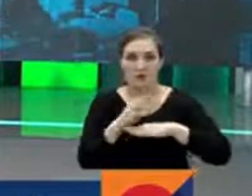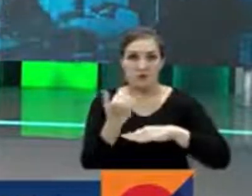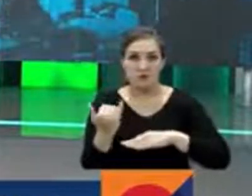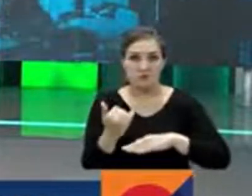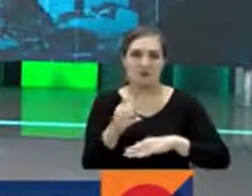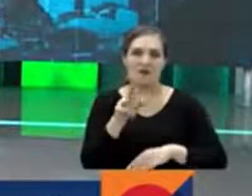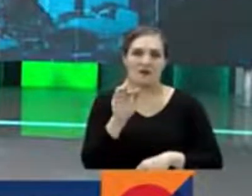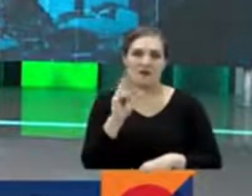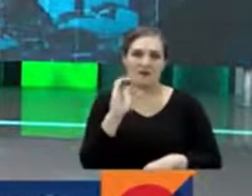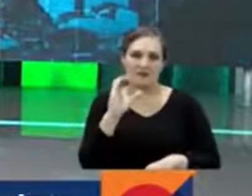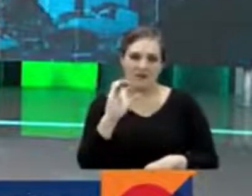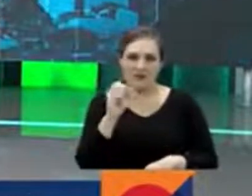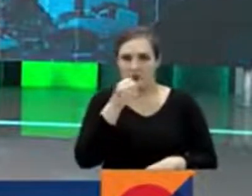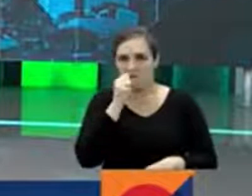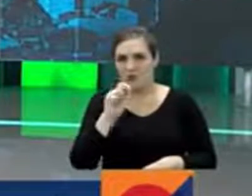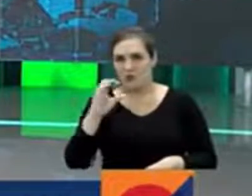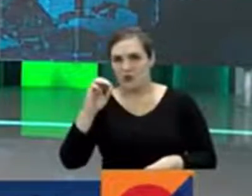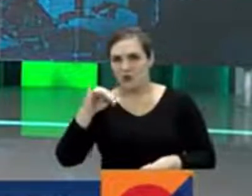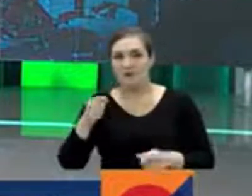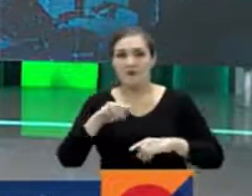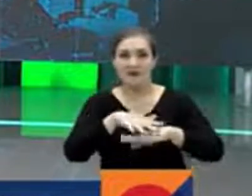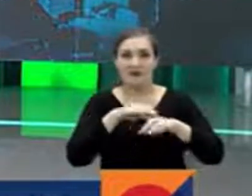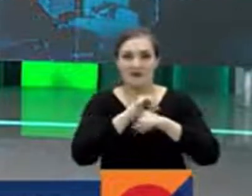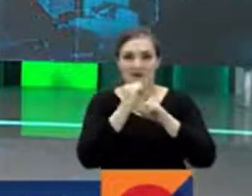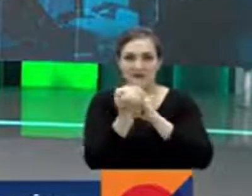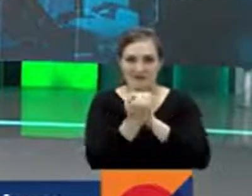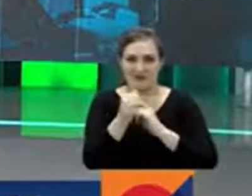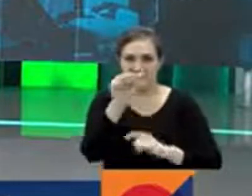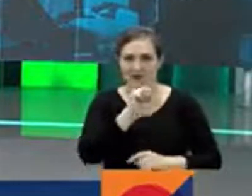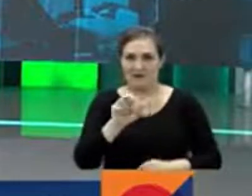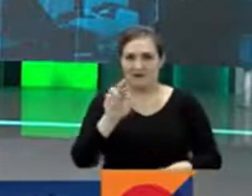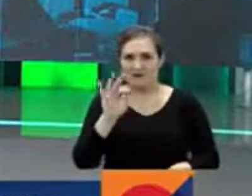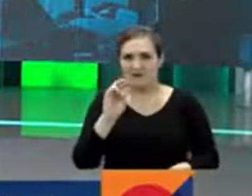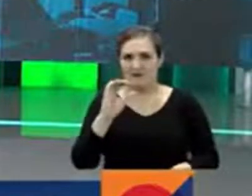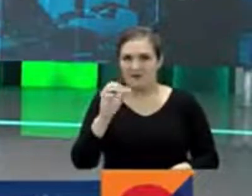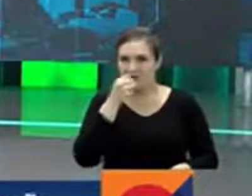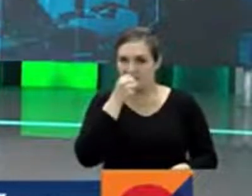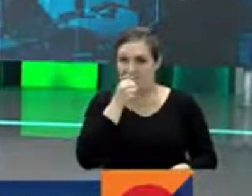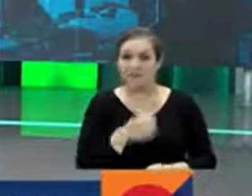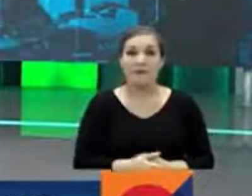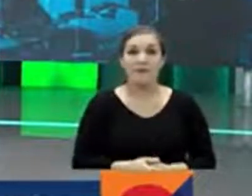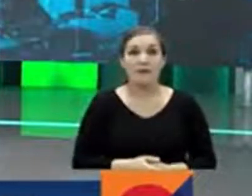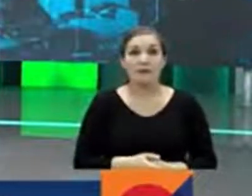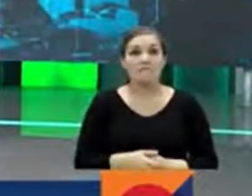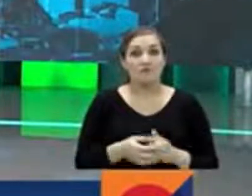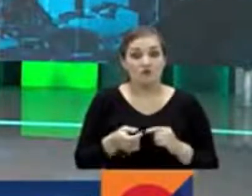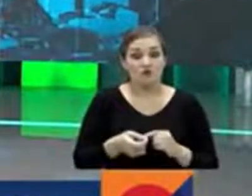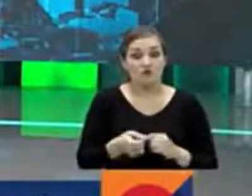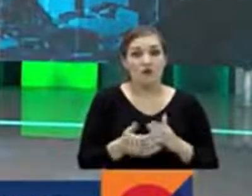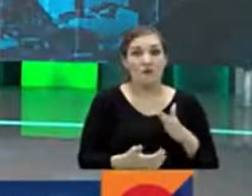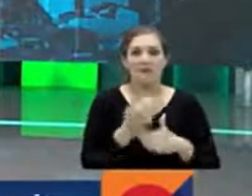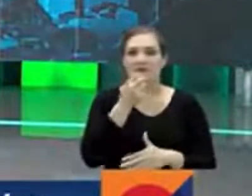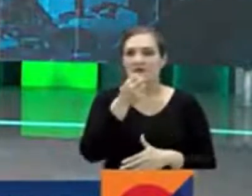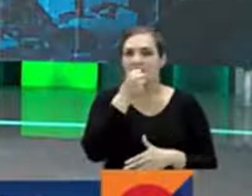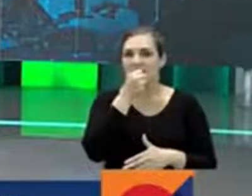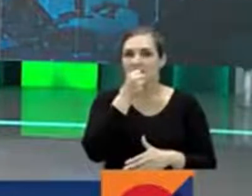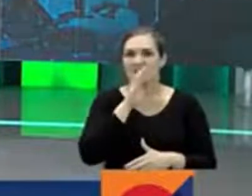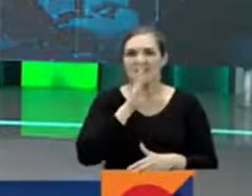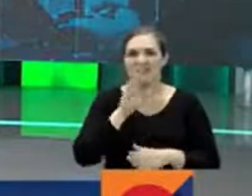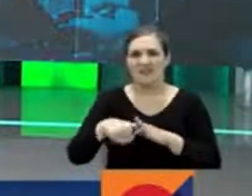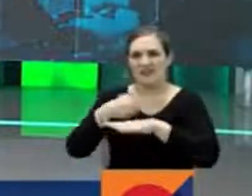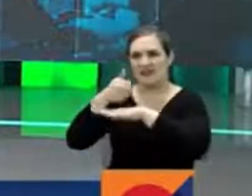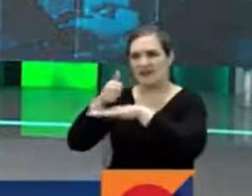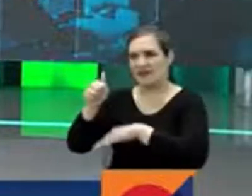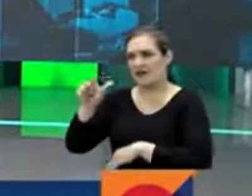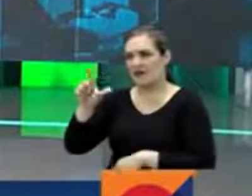www.rtvcnoticias.com y en nuestras redes sociales nos encuentran como RTVC Noticias. No se pierdan a continuación la entrevista de nuestro gerente Álvaro